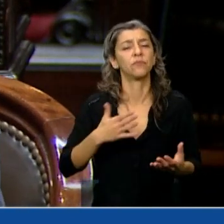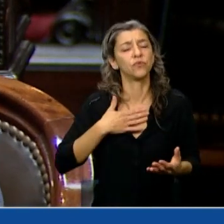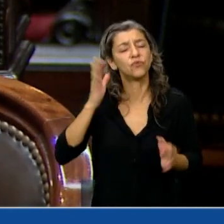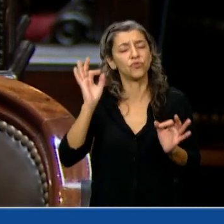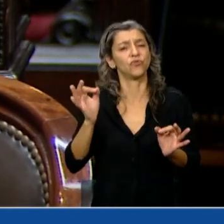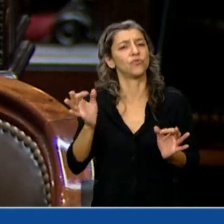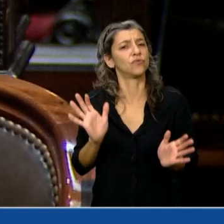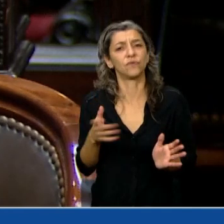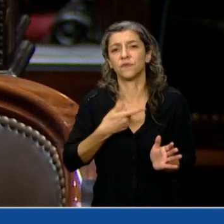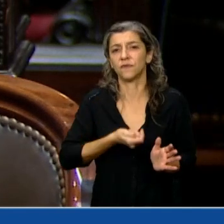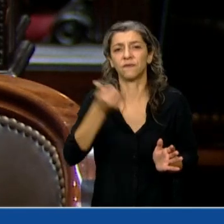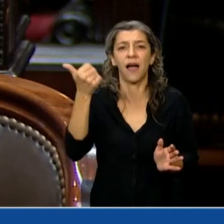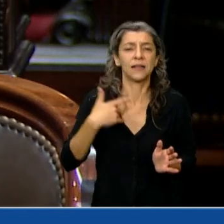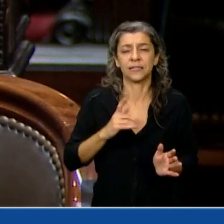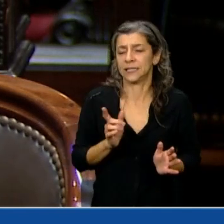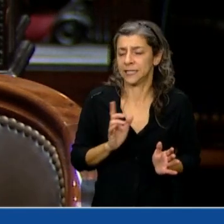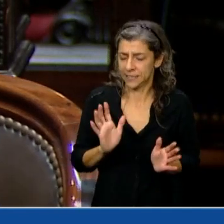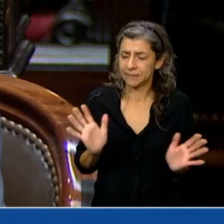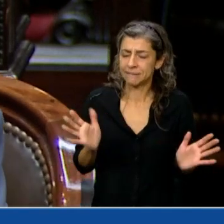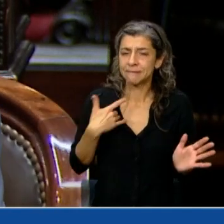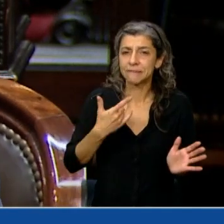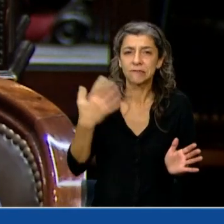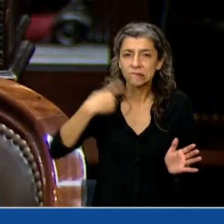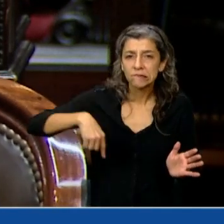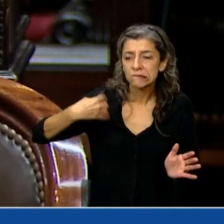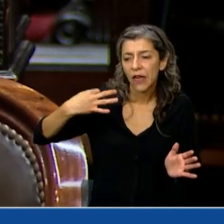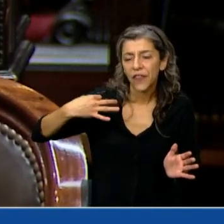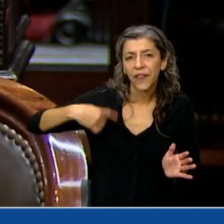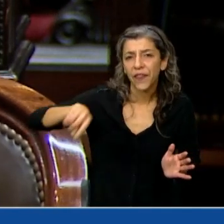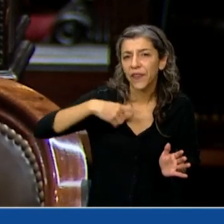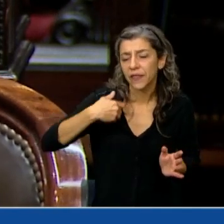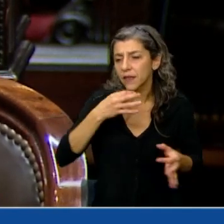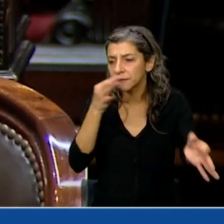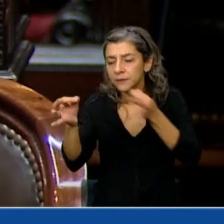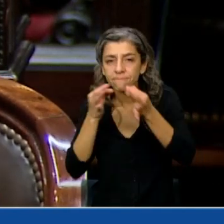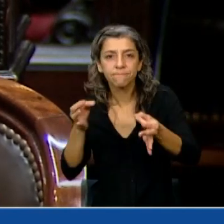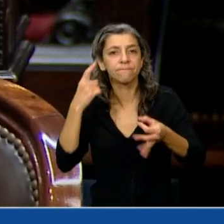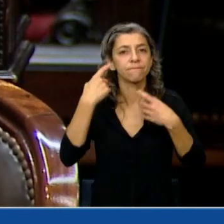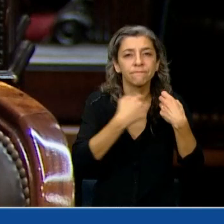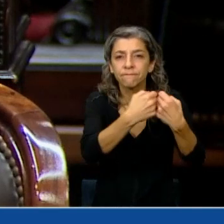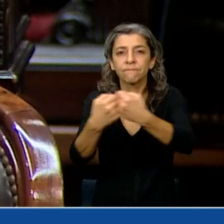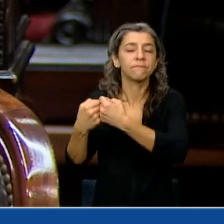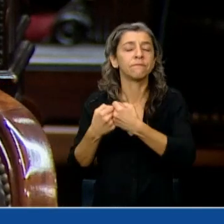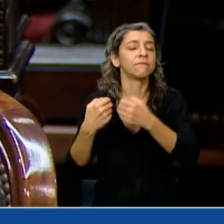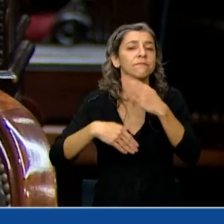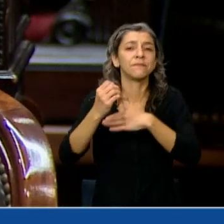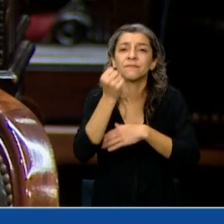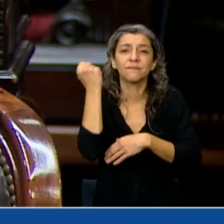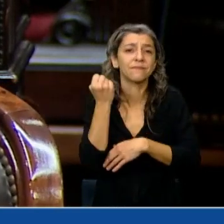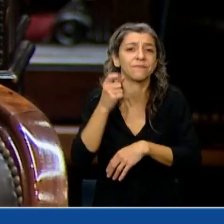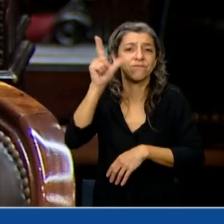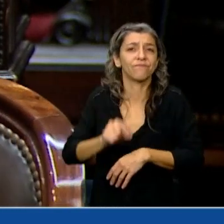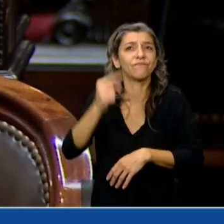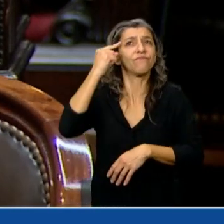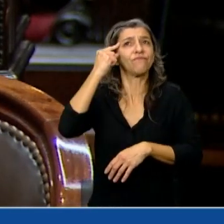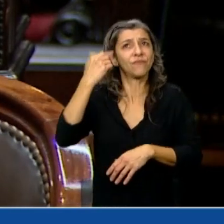que dialogar, tendremos que consensuar, pero tenemos que construir una Argentina federal y para todos. Estoy convencido